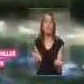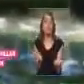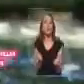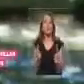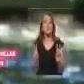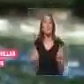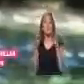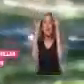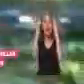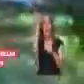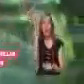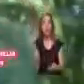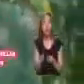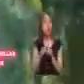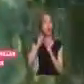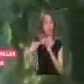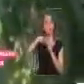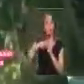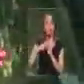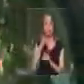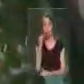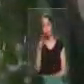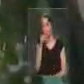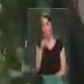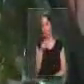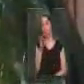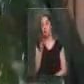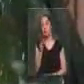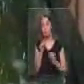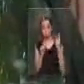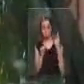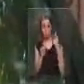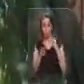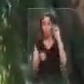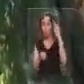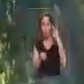salvada de película que, según Joshua, no cuenta dos veces. La persona tampoco supega.